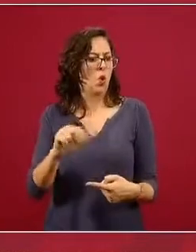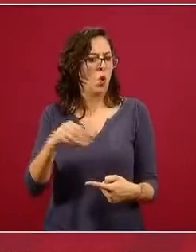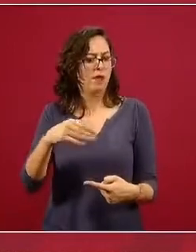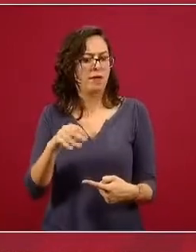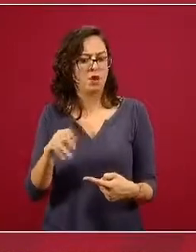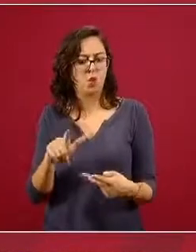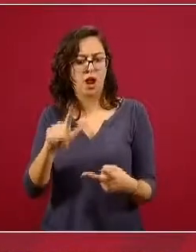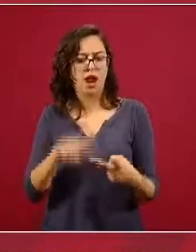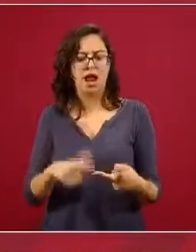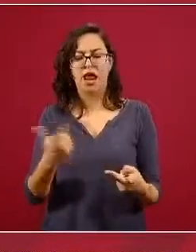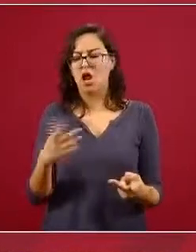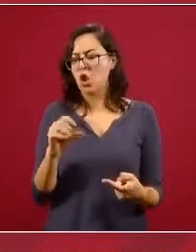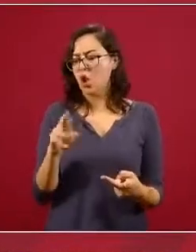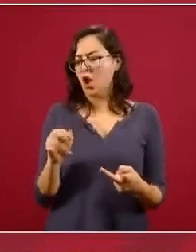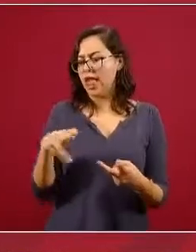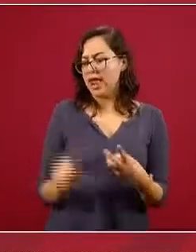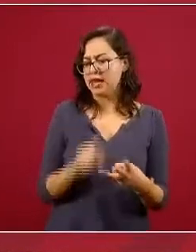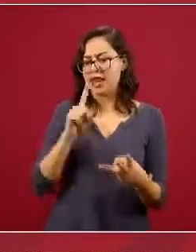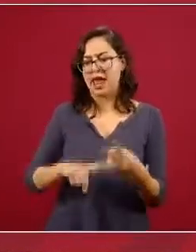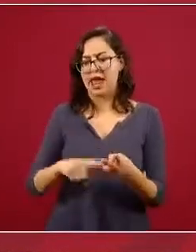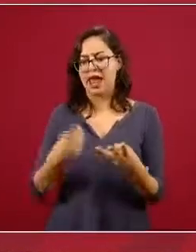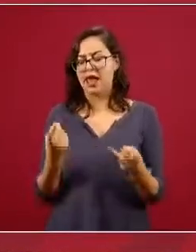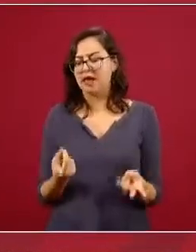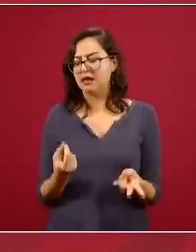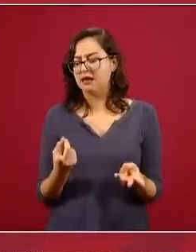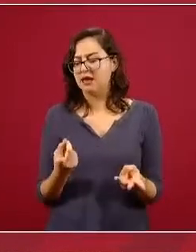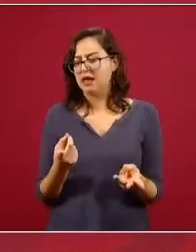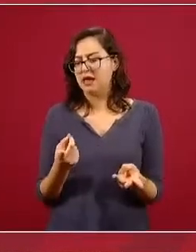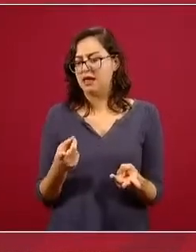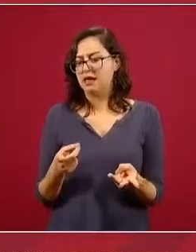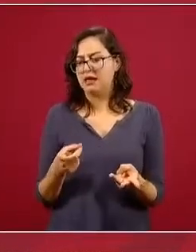Lorena Rodríguez Bores, el doctor Gadi Sabiki, el doctor